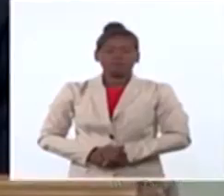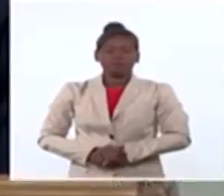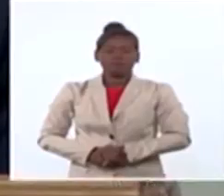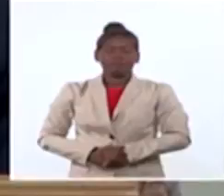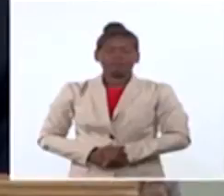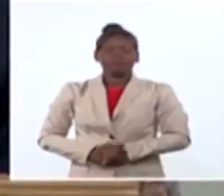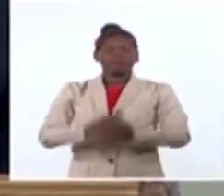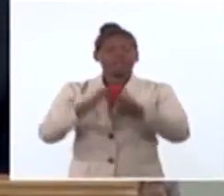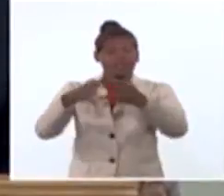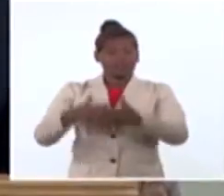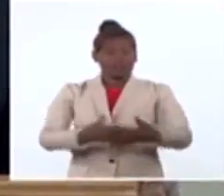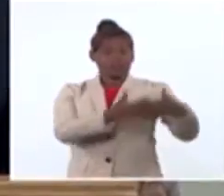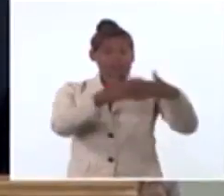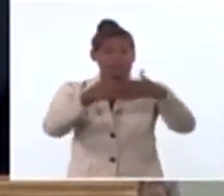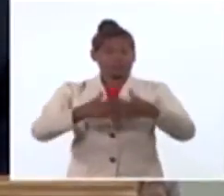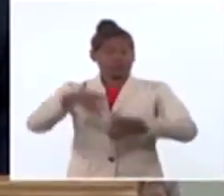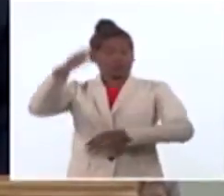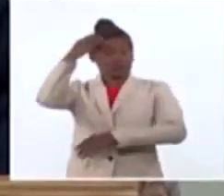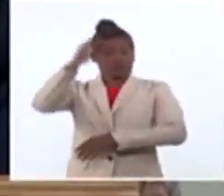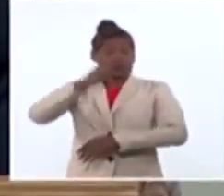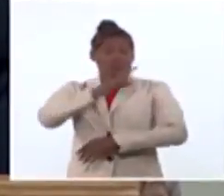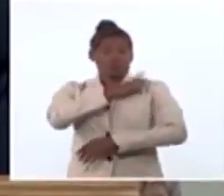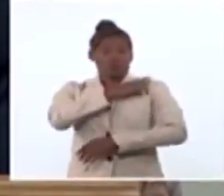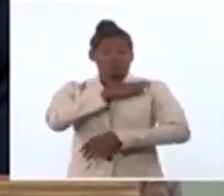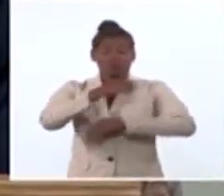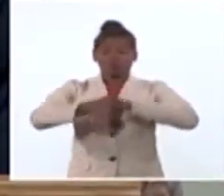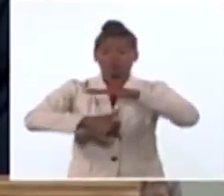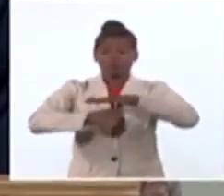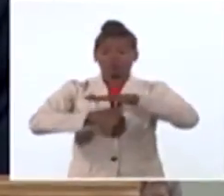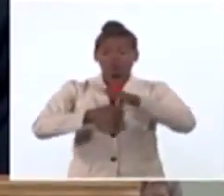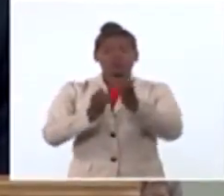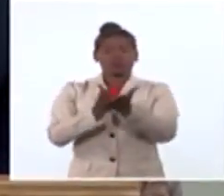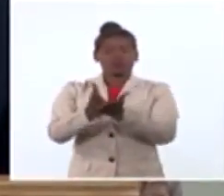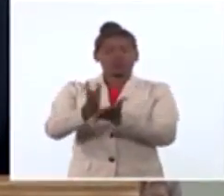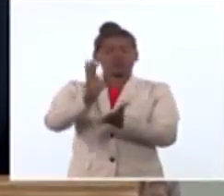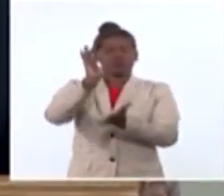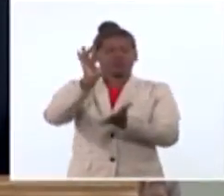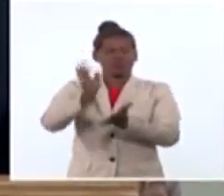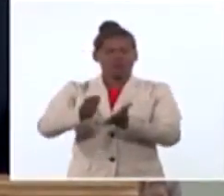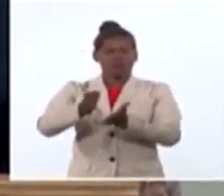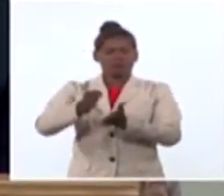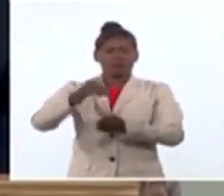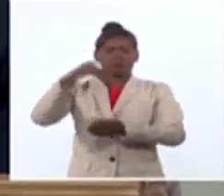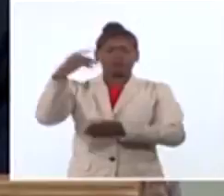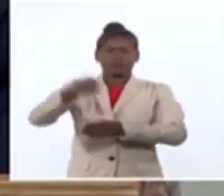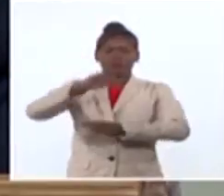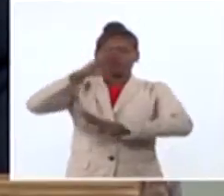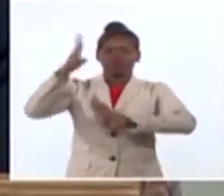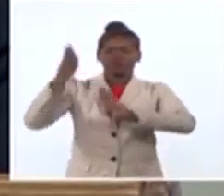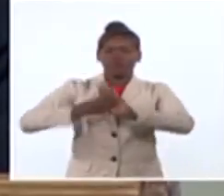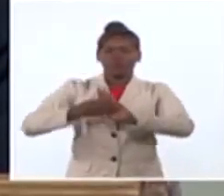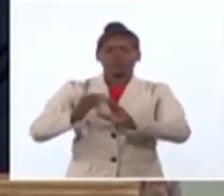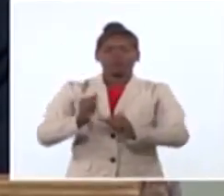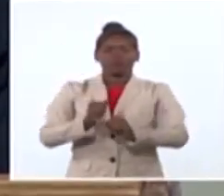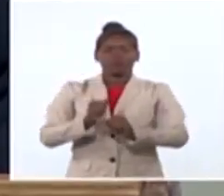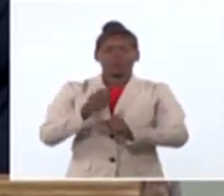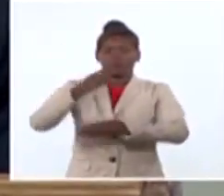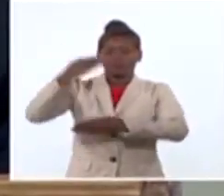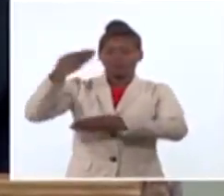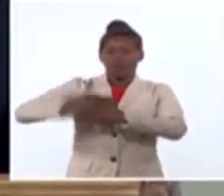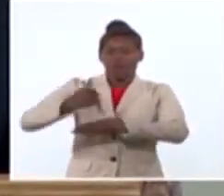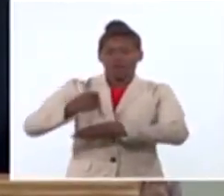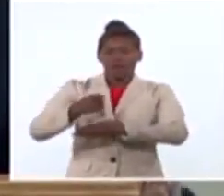medidas que impiden la reunificación familiar, que impiden los viajes